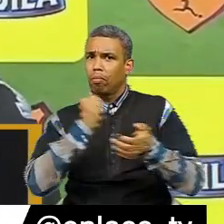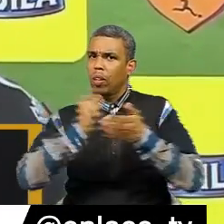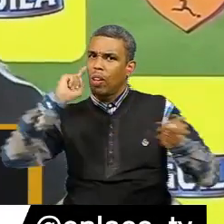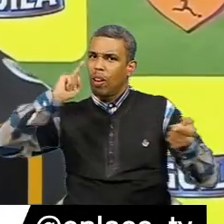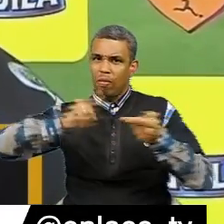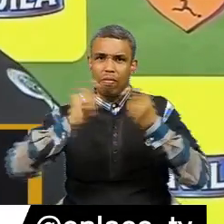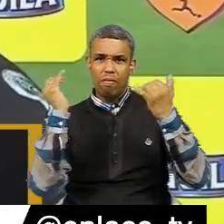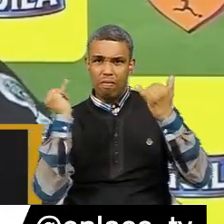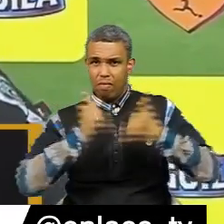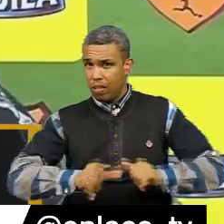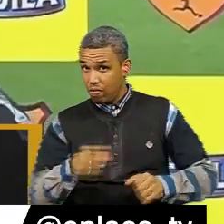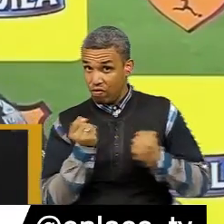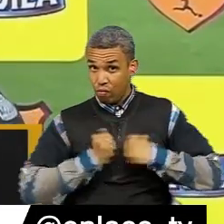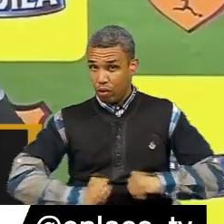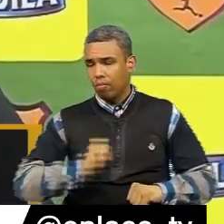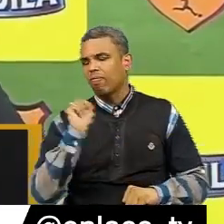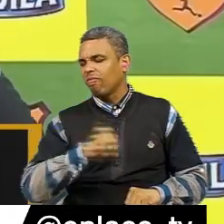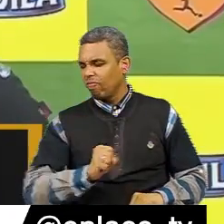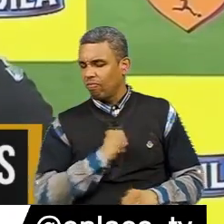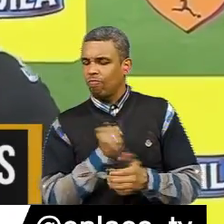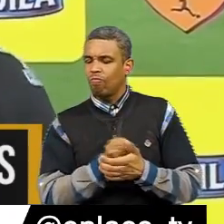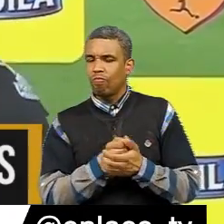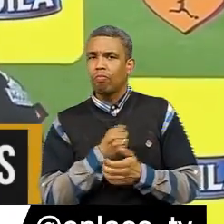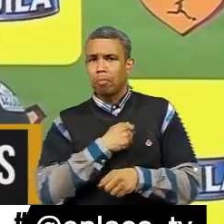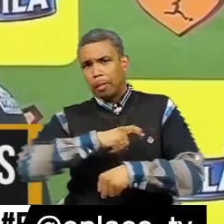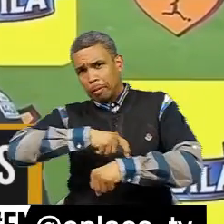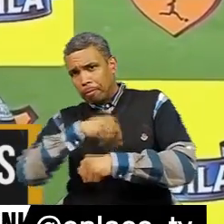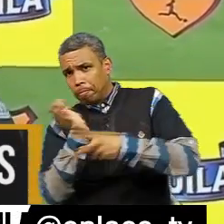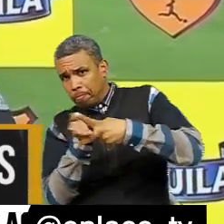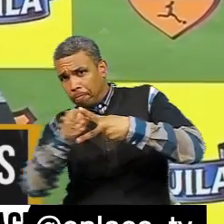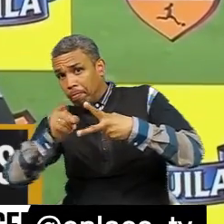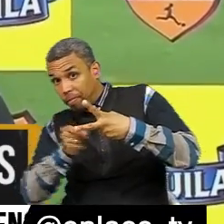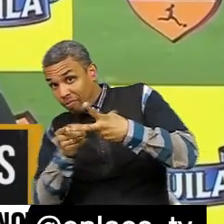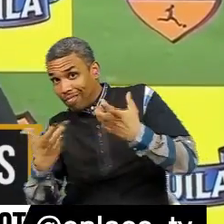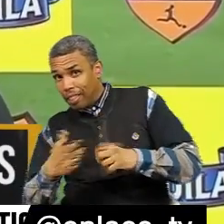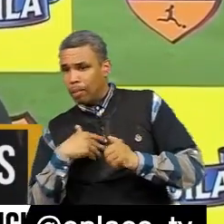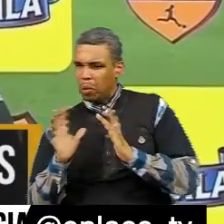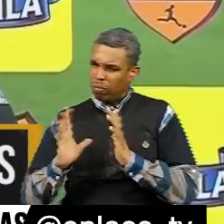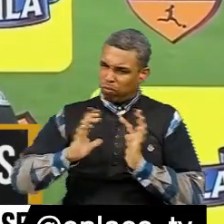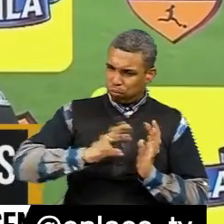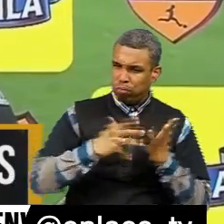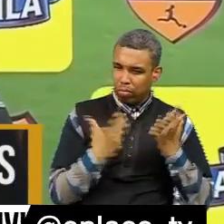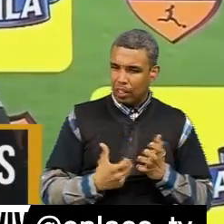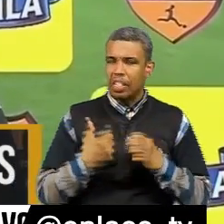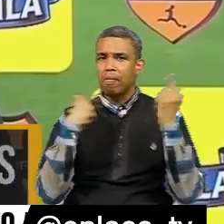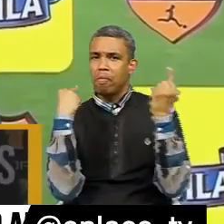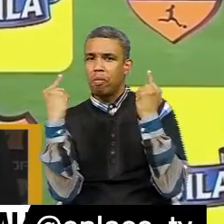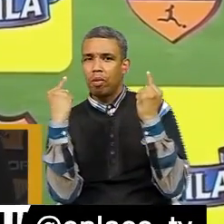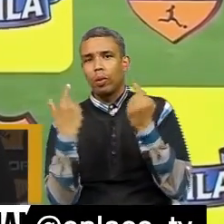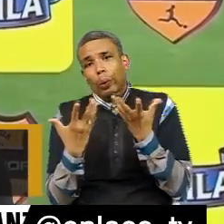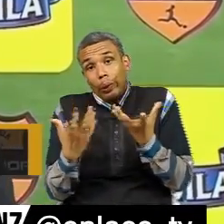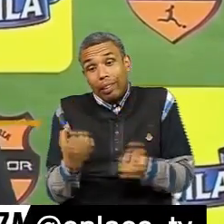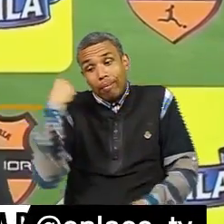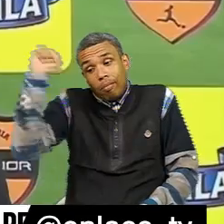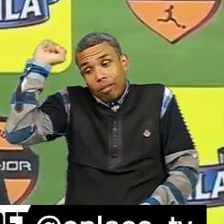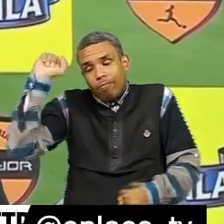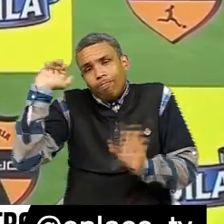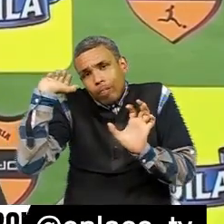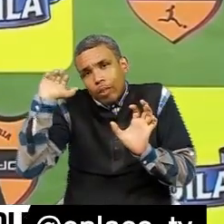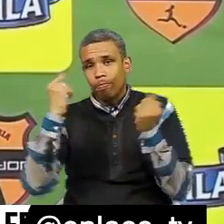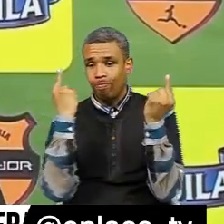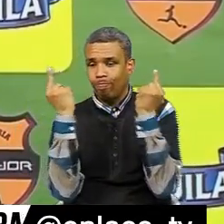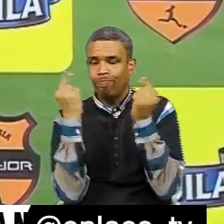es, creo que le dimos continuidad en la segunda parte, creo que lo buscamos. Y bueno, no era lo que esperábamos, pero rescatamos un punto